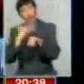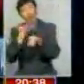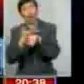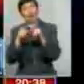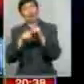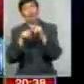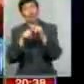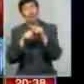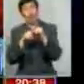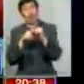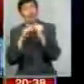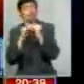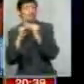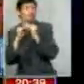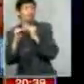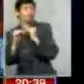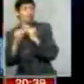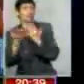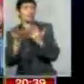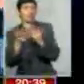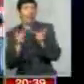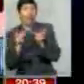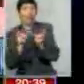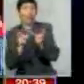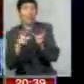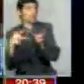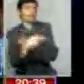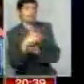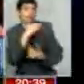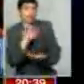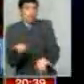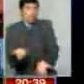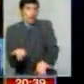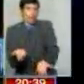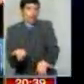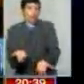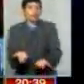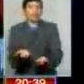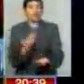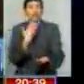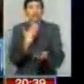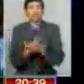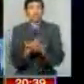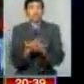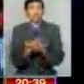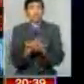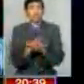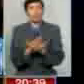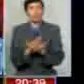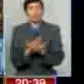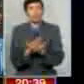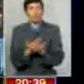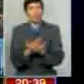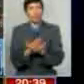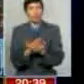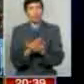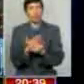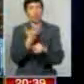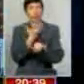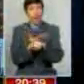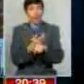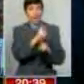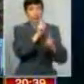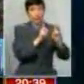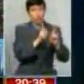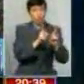neutralizado a los ataques. Yo creo que cuando atacamos mal, por ahí veían transiciones que nos complicaban un